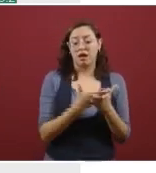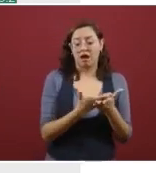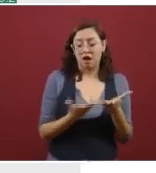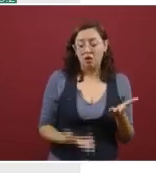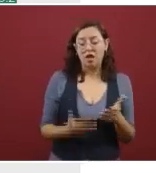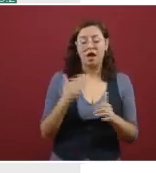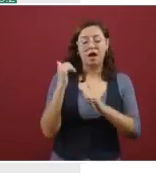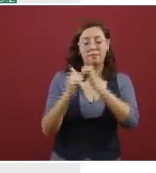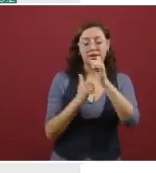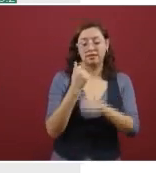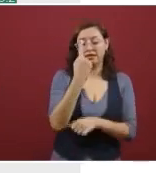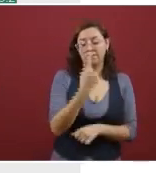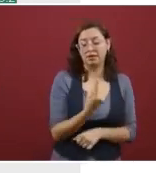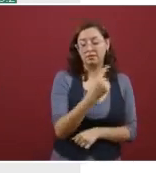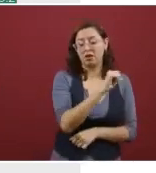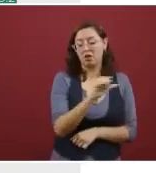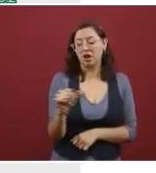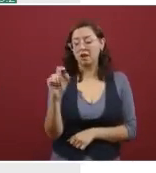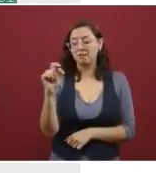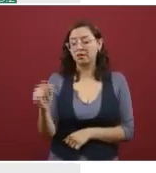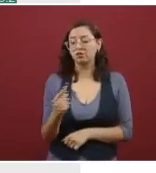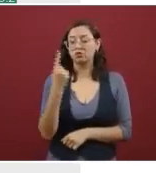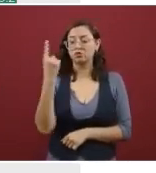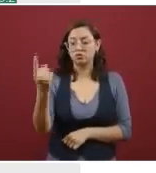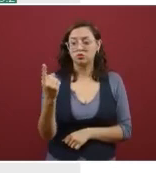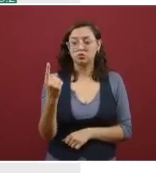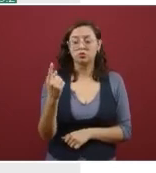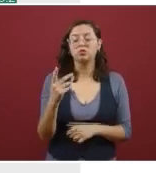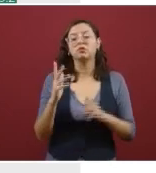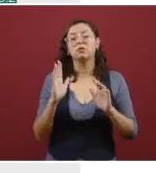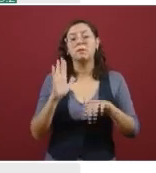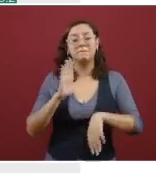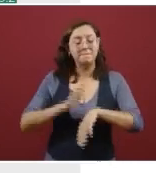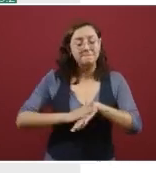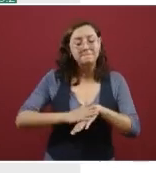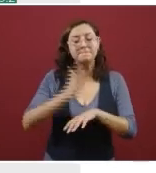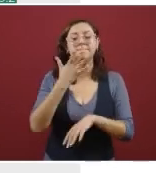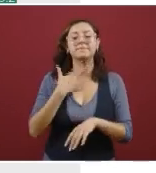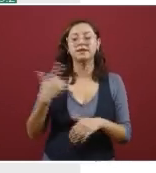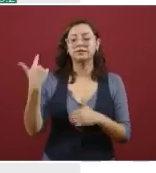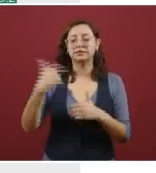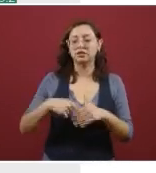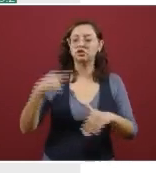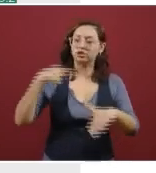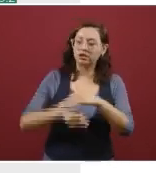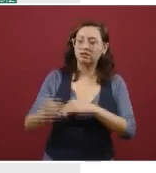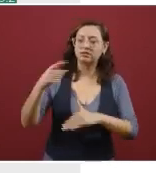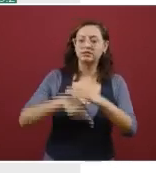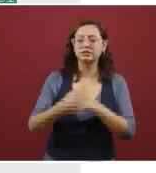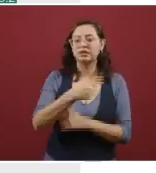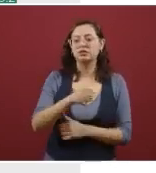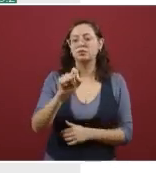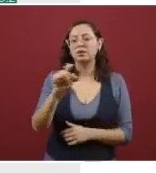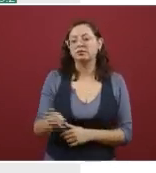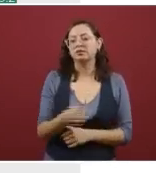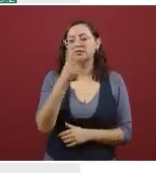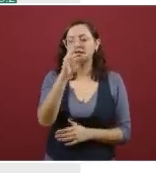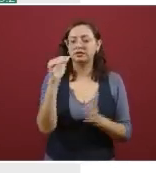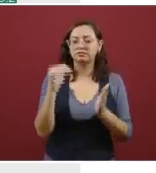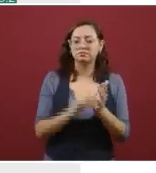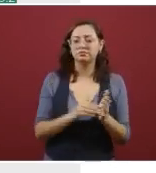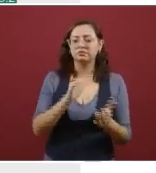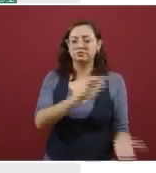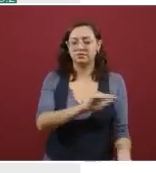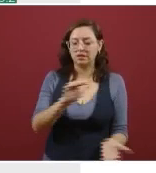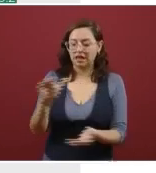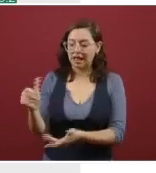21, observamos que ya se incrementó a 130,000 barriles diarios. Tenemos las mismas 3